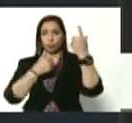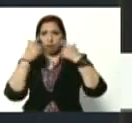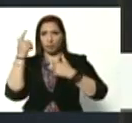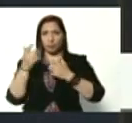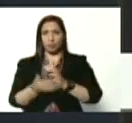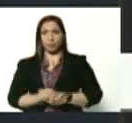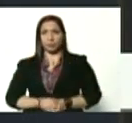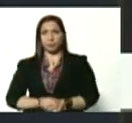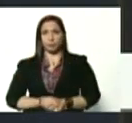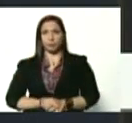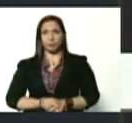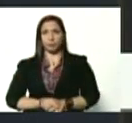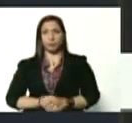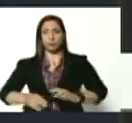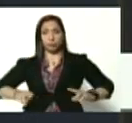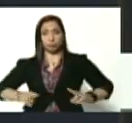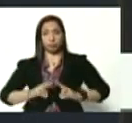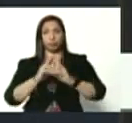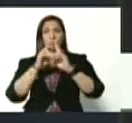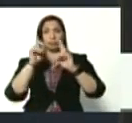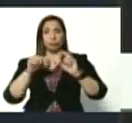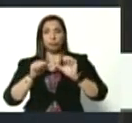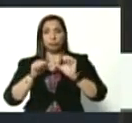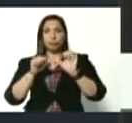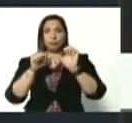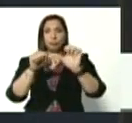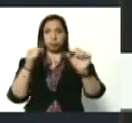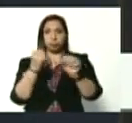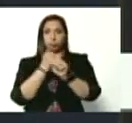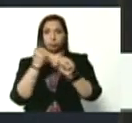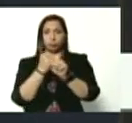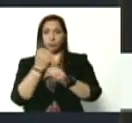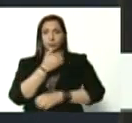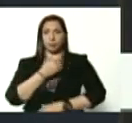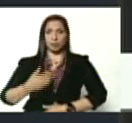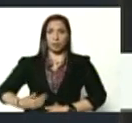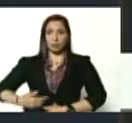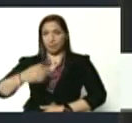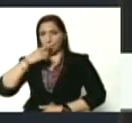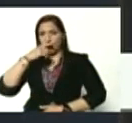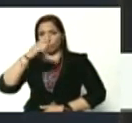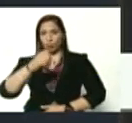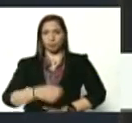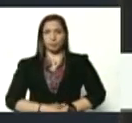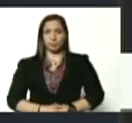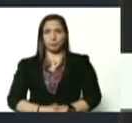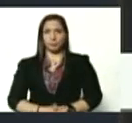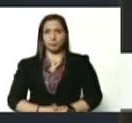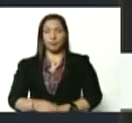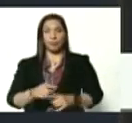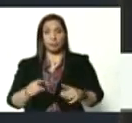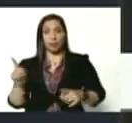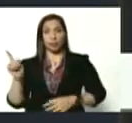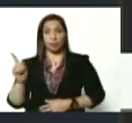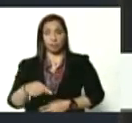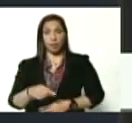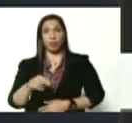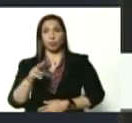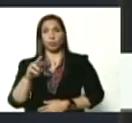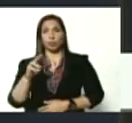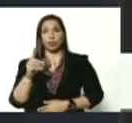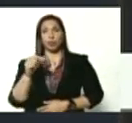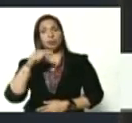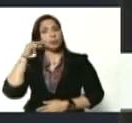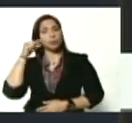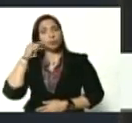y que ha encontrado una relación de continuidad en la gestión del presidente constitucional nicolás maduro moros pero también de urdaneta de sucre y